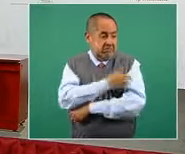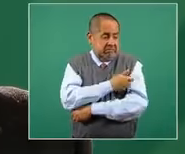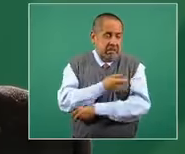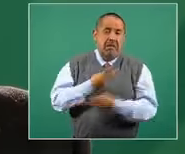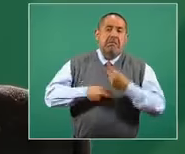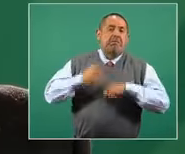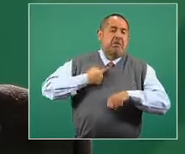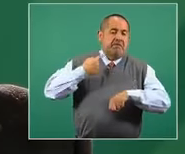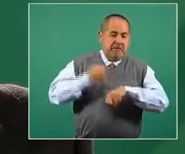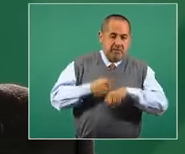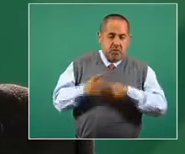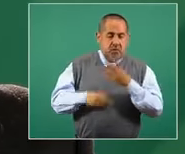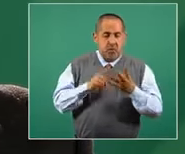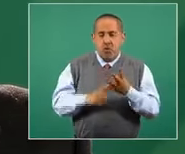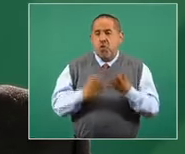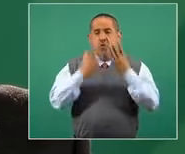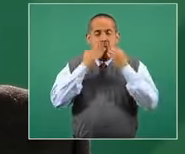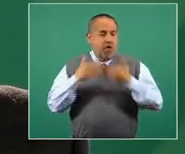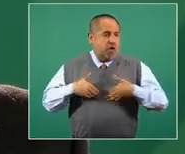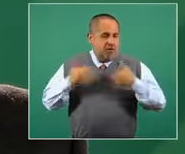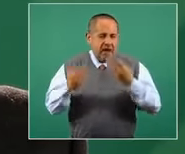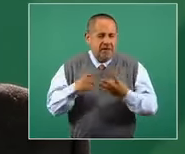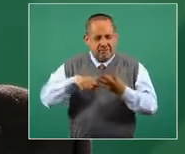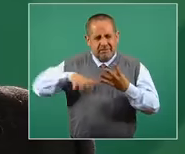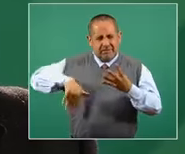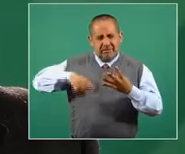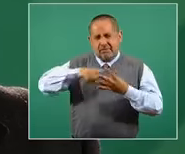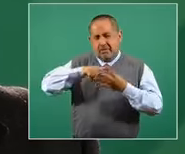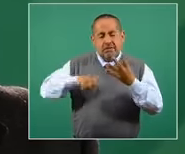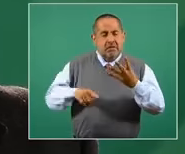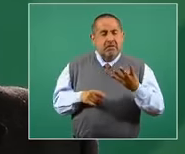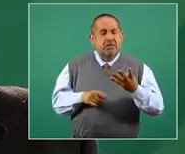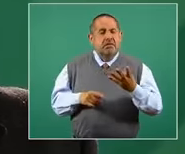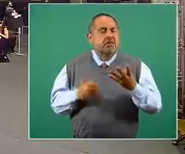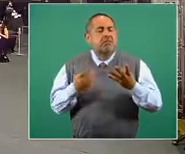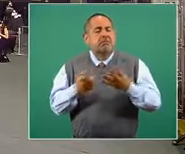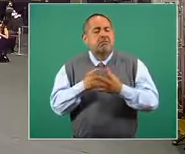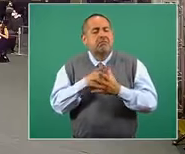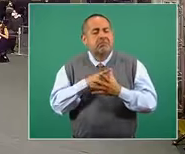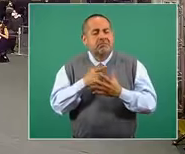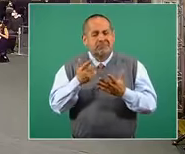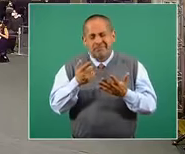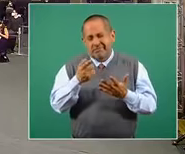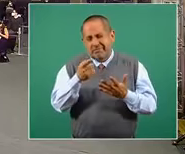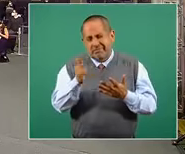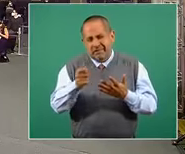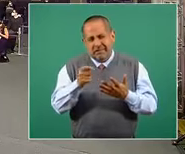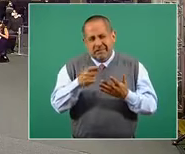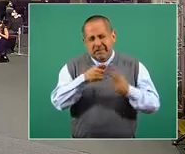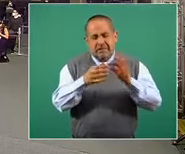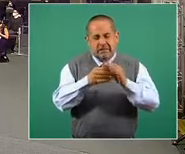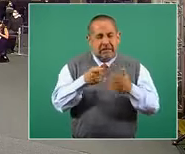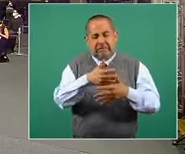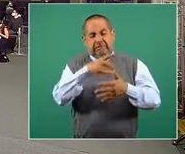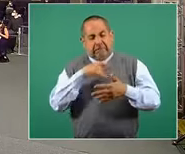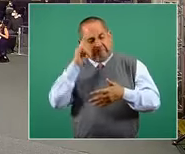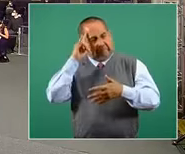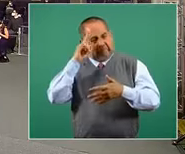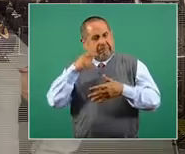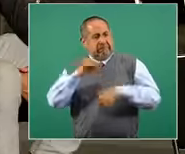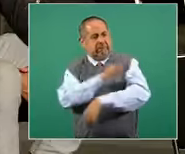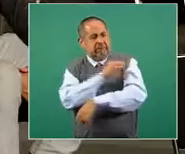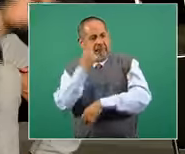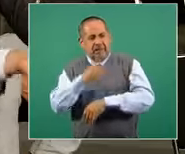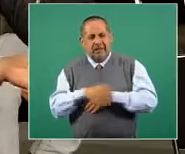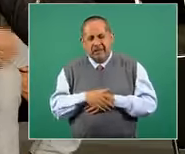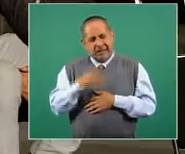más, no tenemos confianza, lo que ya mencionaba un compañero, y casos como el son cosas del demonio, ¿no? Que nos hablan mucho